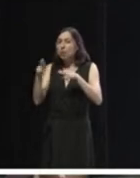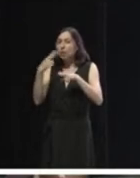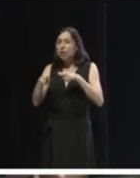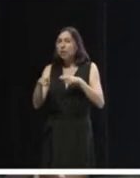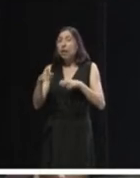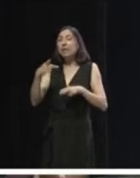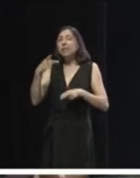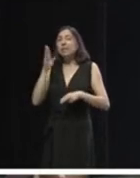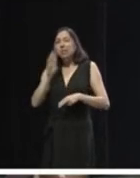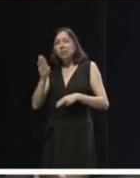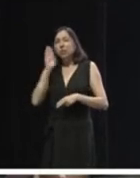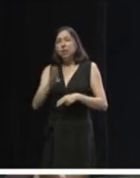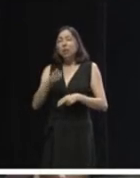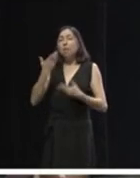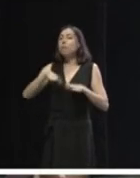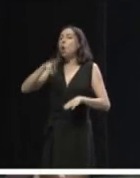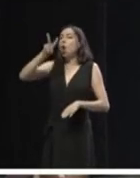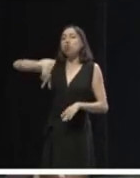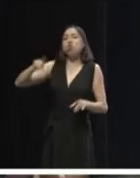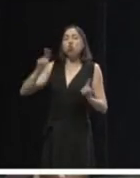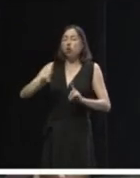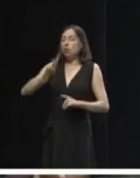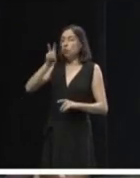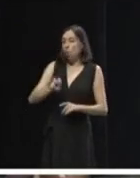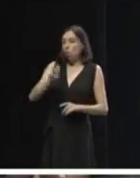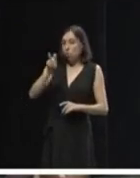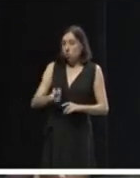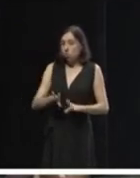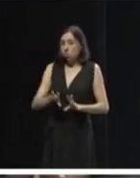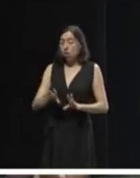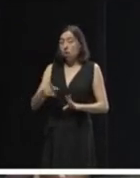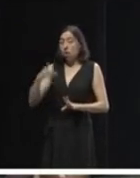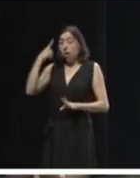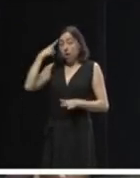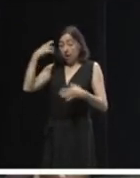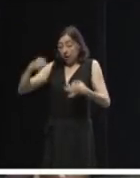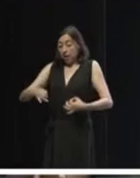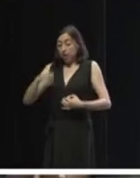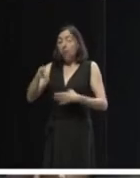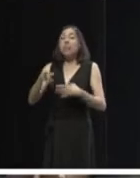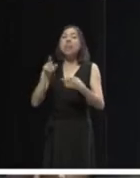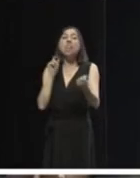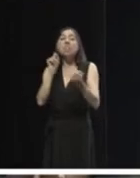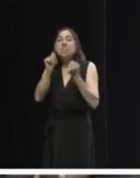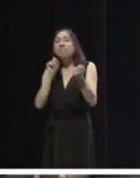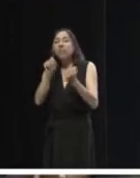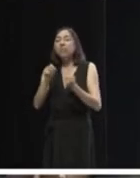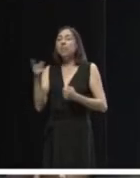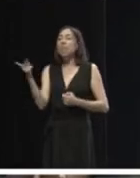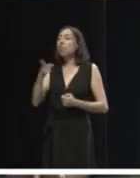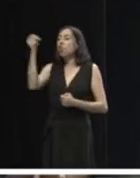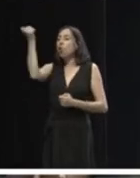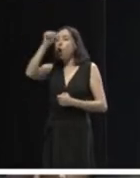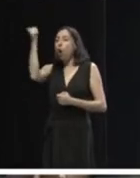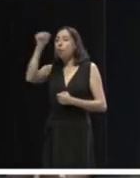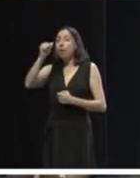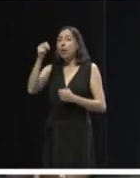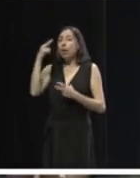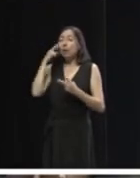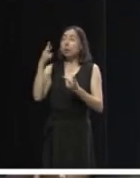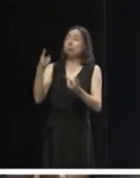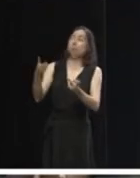sucia, pero desde luego no es útil. Y desde luego creo que ese debate de zascas de dos hombres que miran al